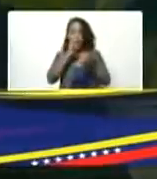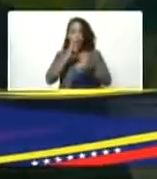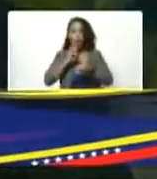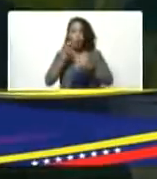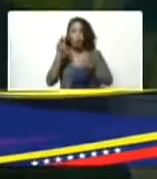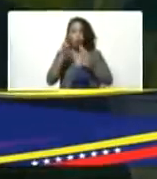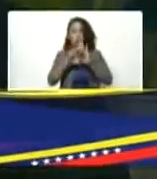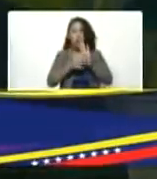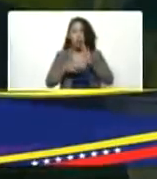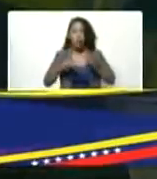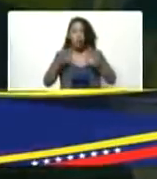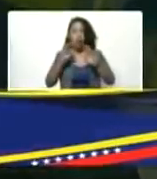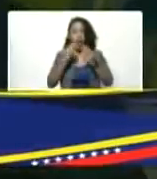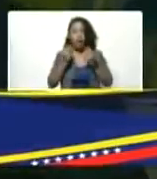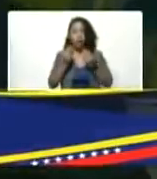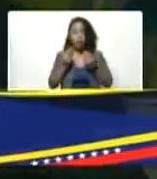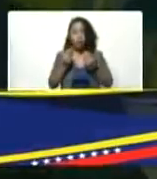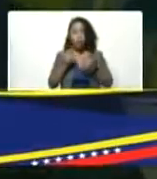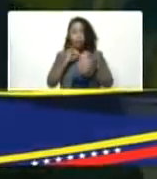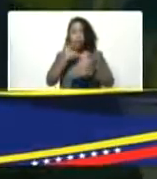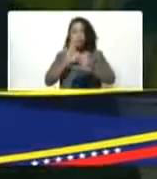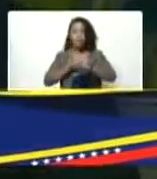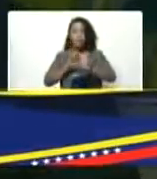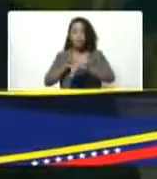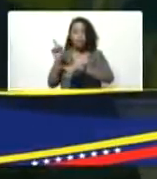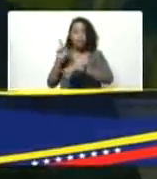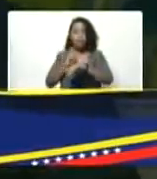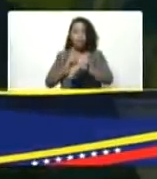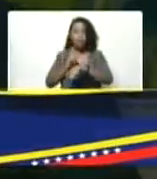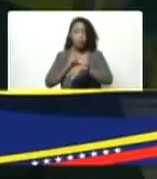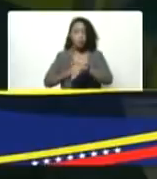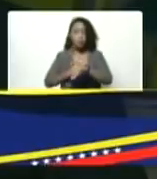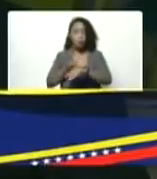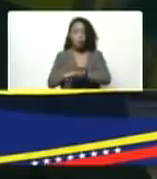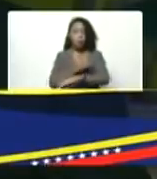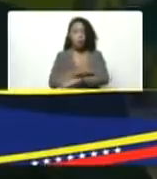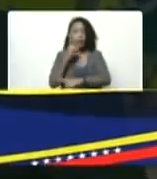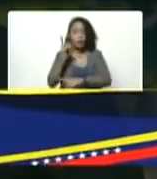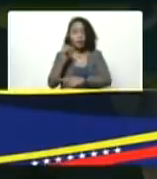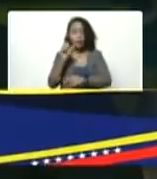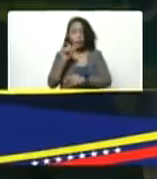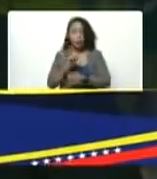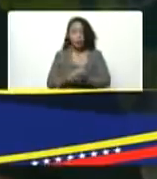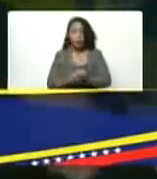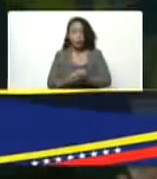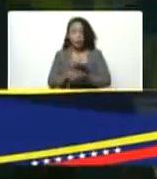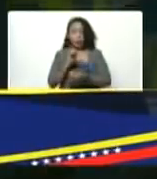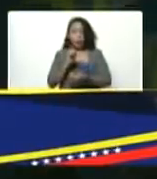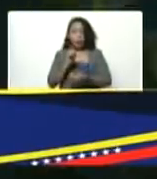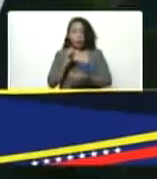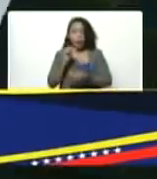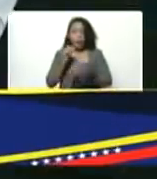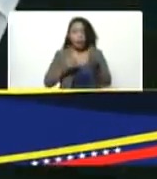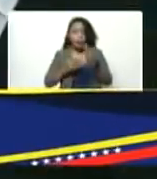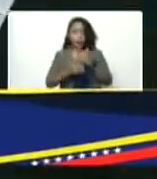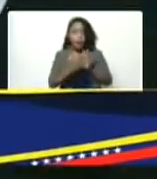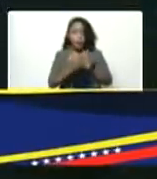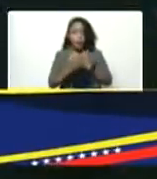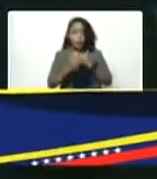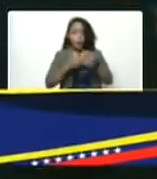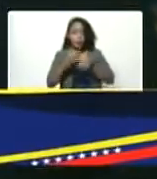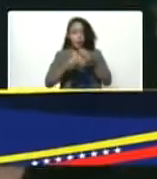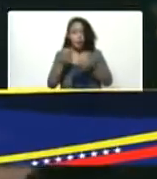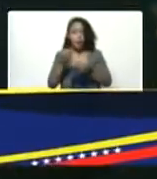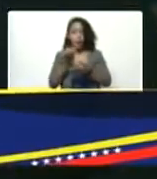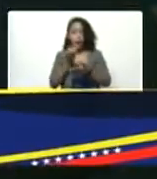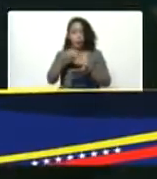que usted anunció en ese momento, hoy se están haciendo efectivas en la banca pública a través del otorgamiento de estos